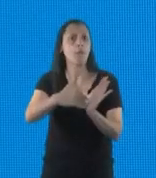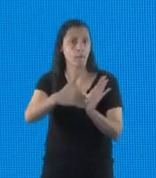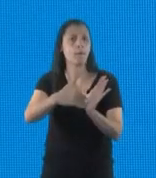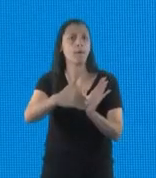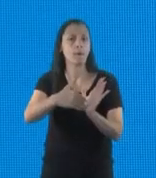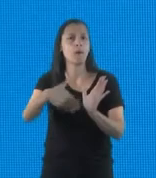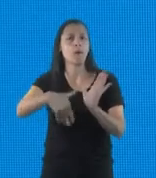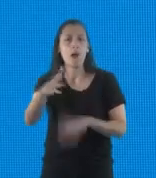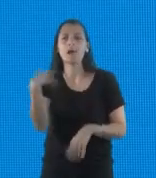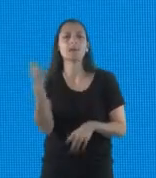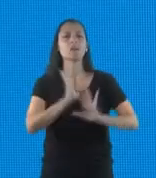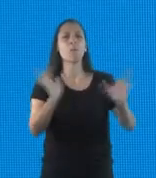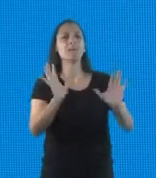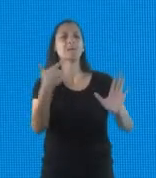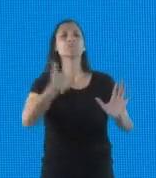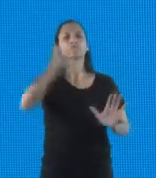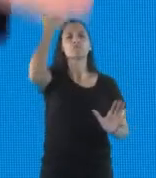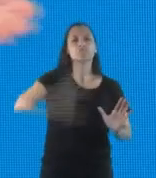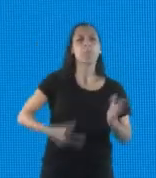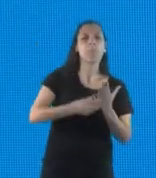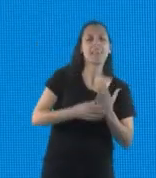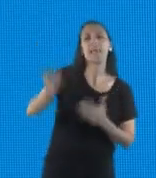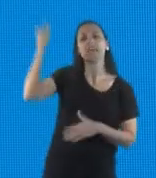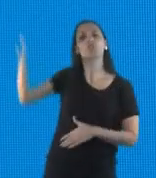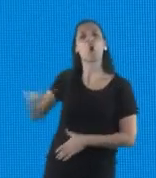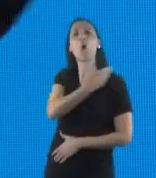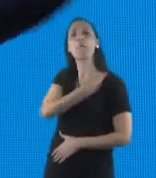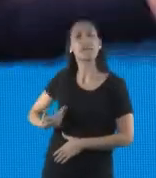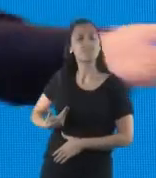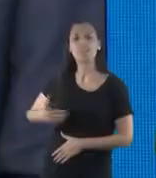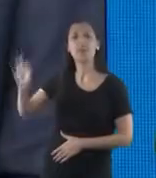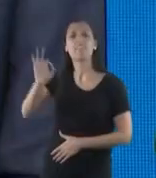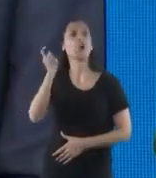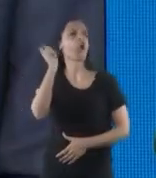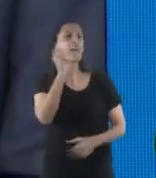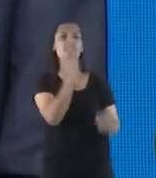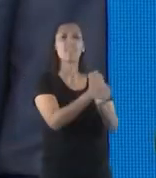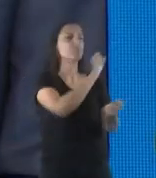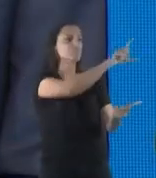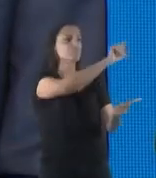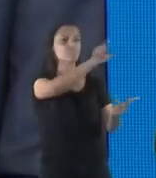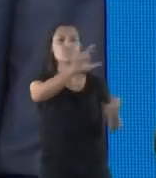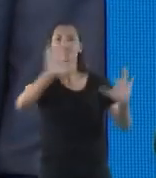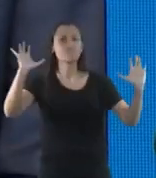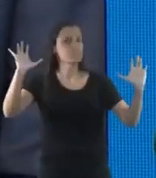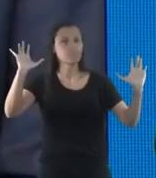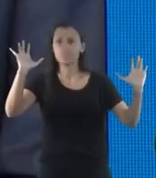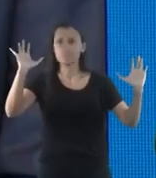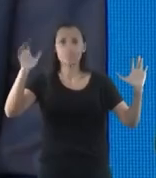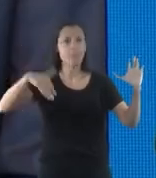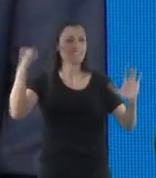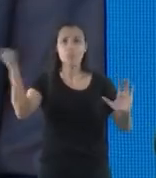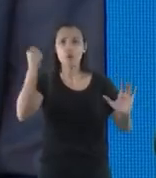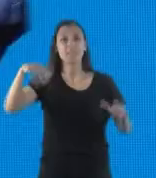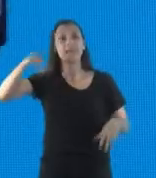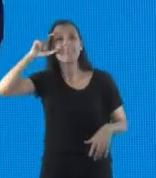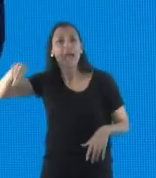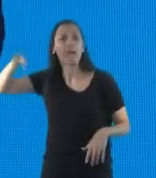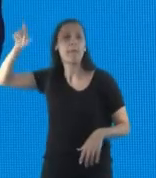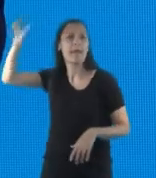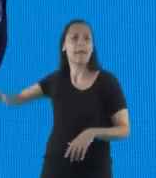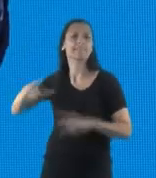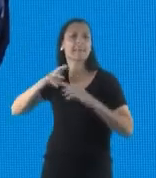mi tarea como ministro, la de Alberto como presidente o la del Turco, la de Neme como secretario.